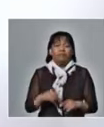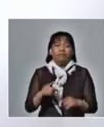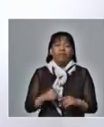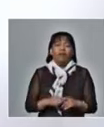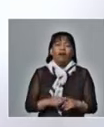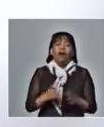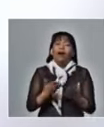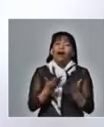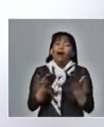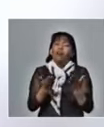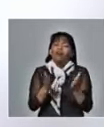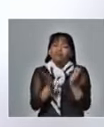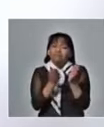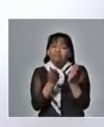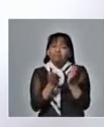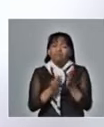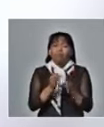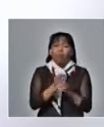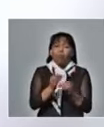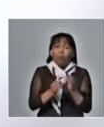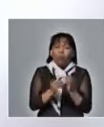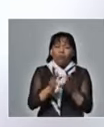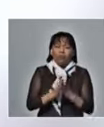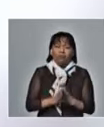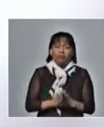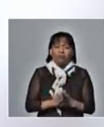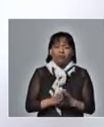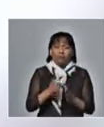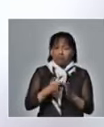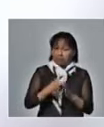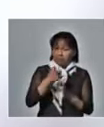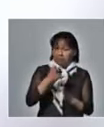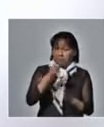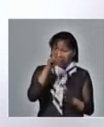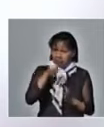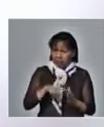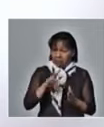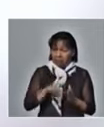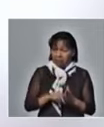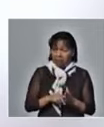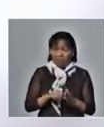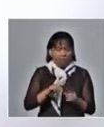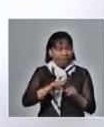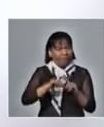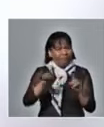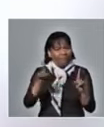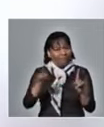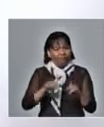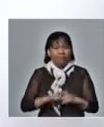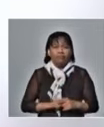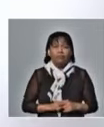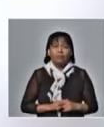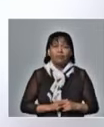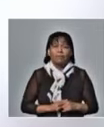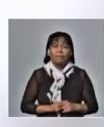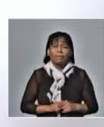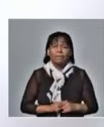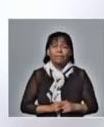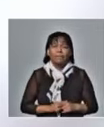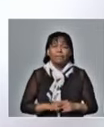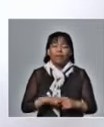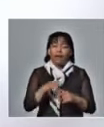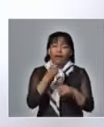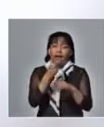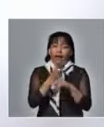Realización de obras emblemáticas en las que el precio real y el precio formal es muy diferente. Ahí está el segundo